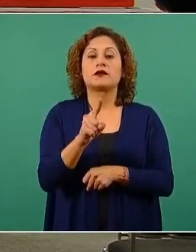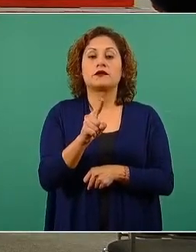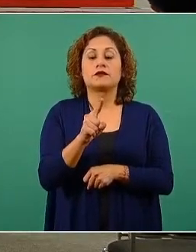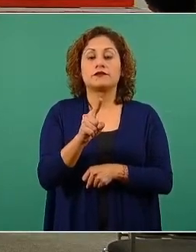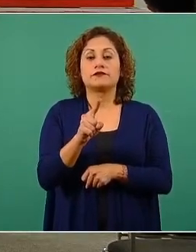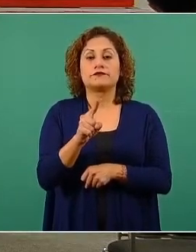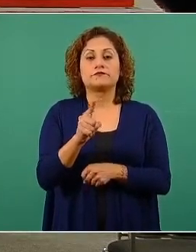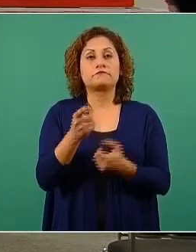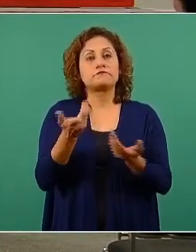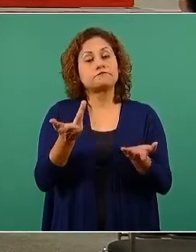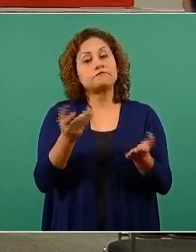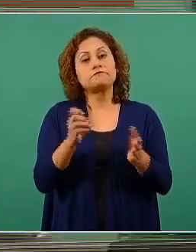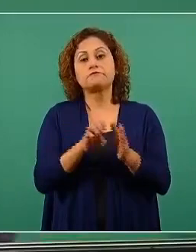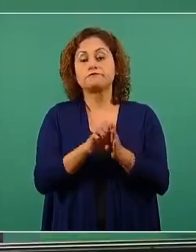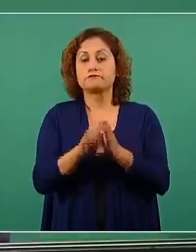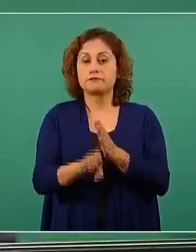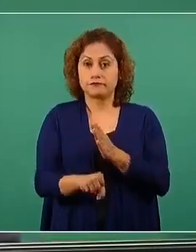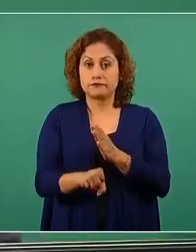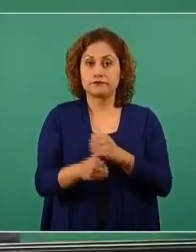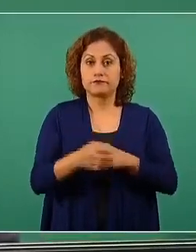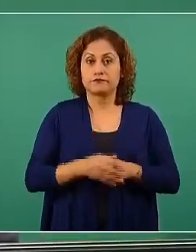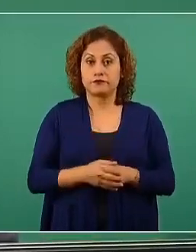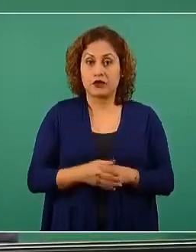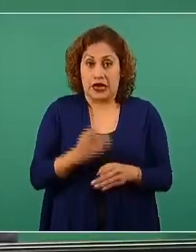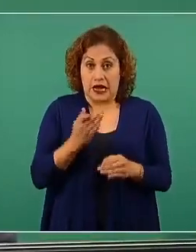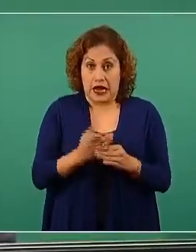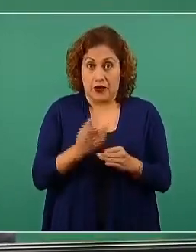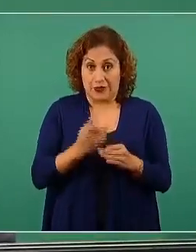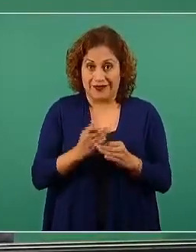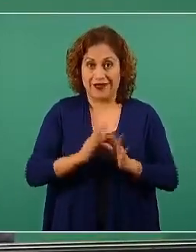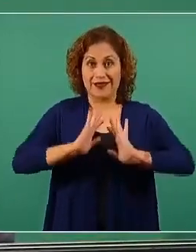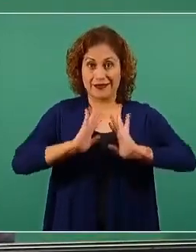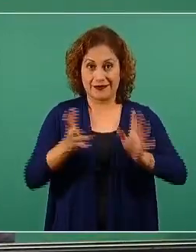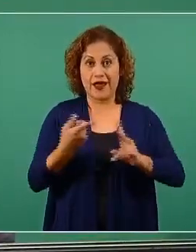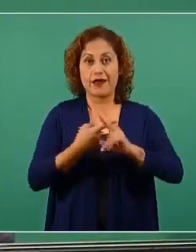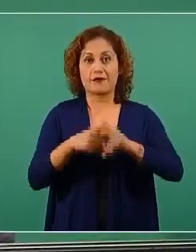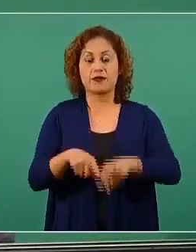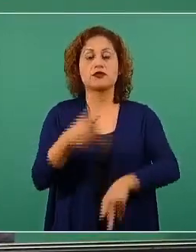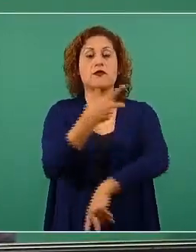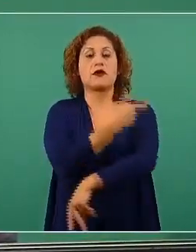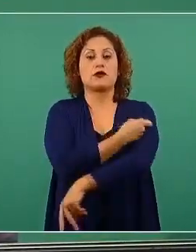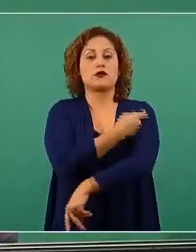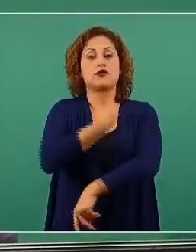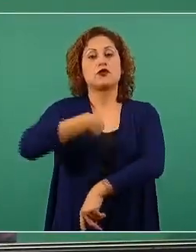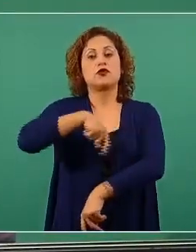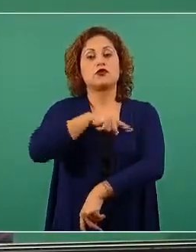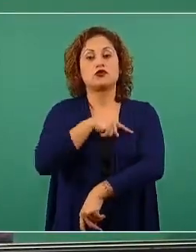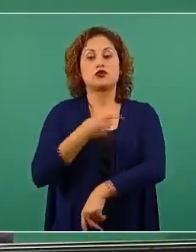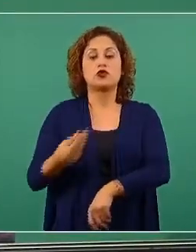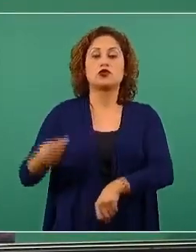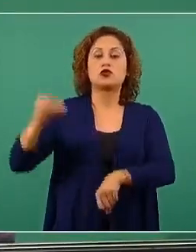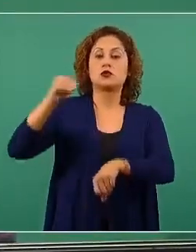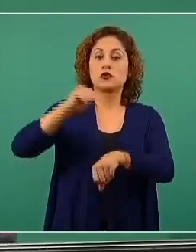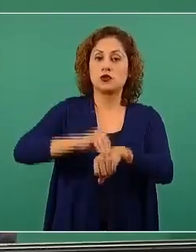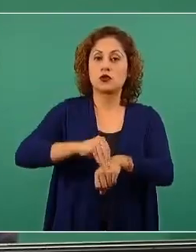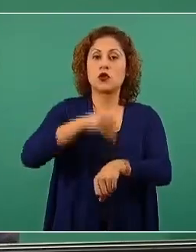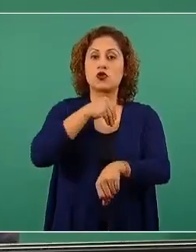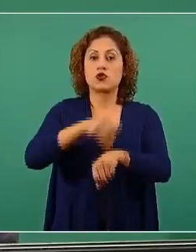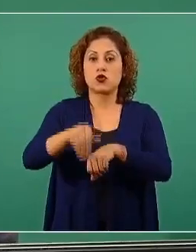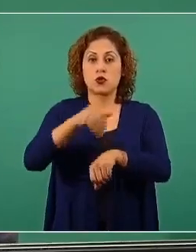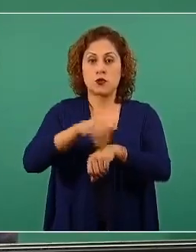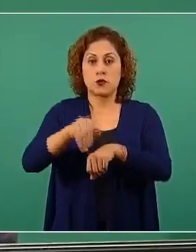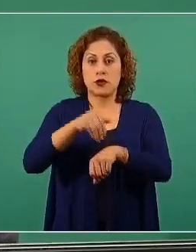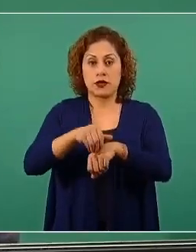y de este momento que empezó el operativo de vacunación decidimos tener un número específico. No es tan fácil de